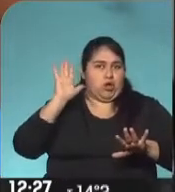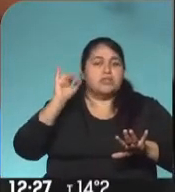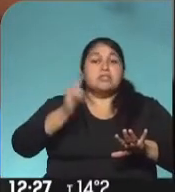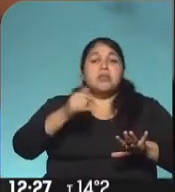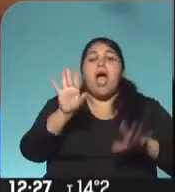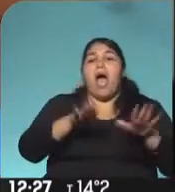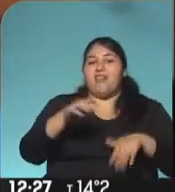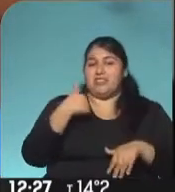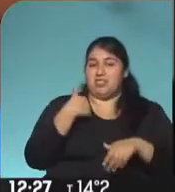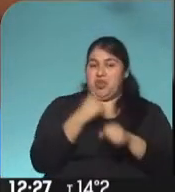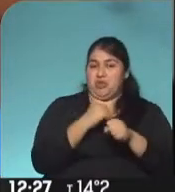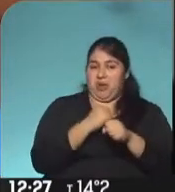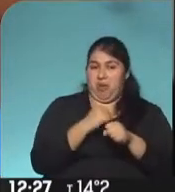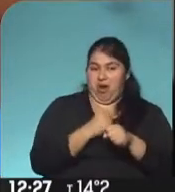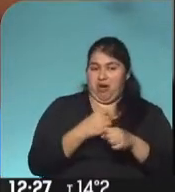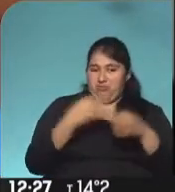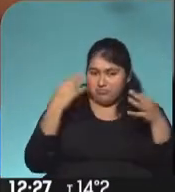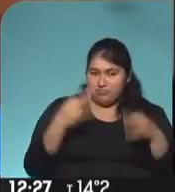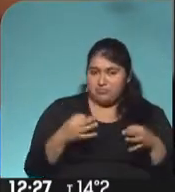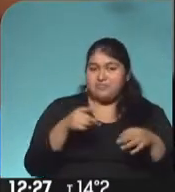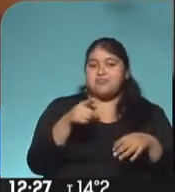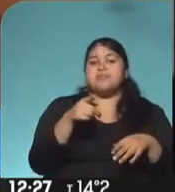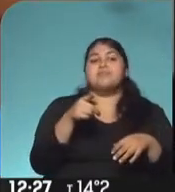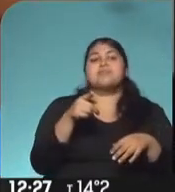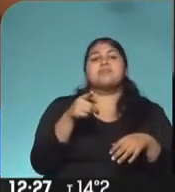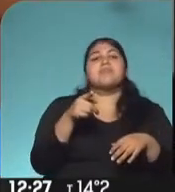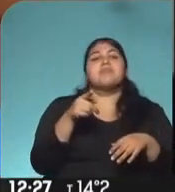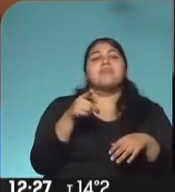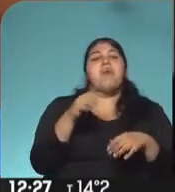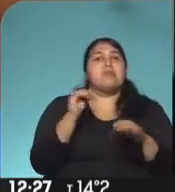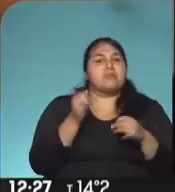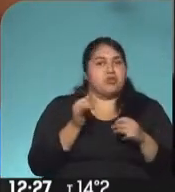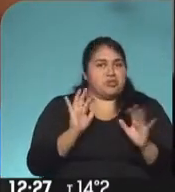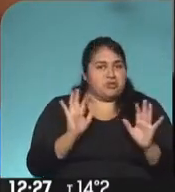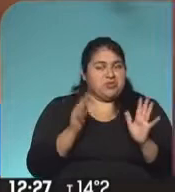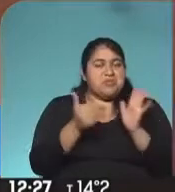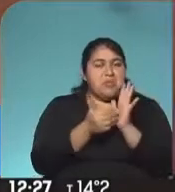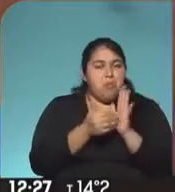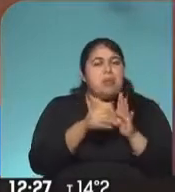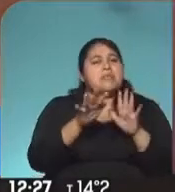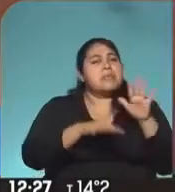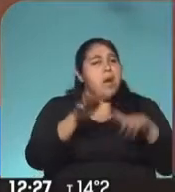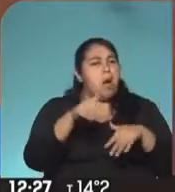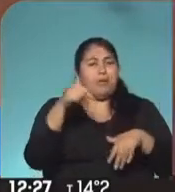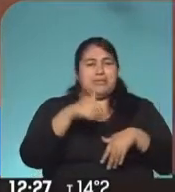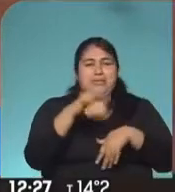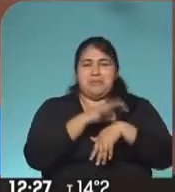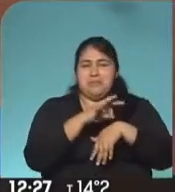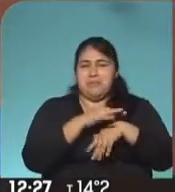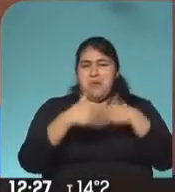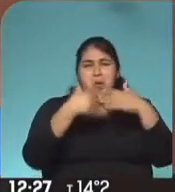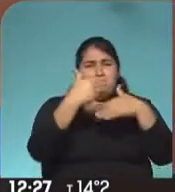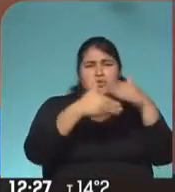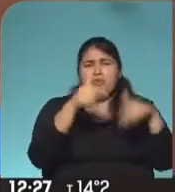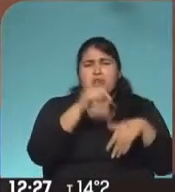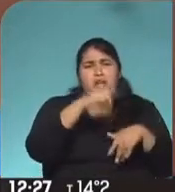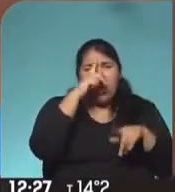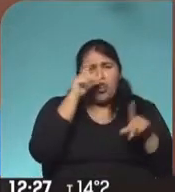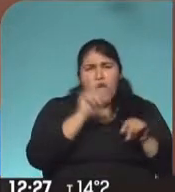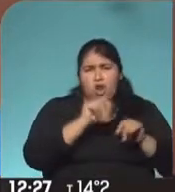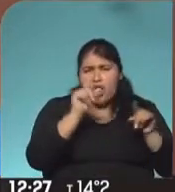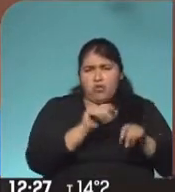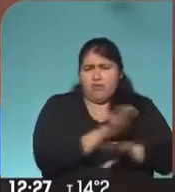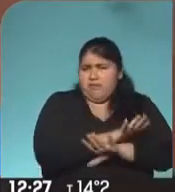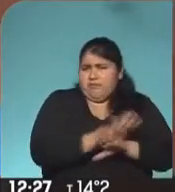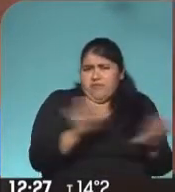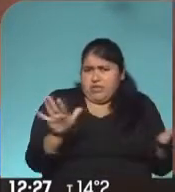como yo que trabajamos en dolor en dolor de cabeza y de cuello etcétera que ha avanzado mucho la medicina porque he sufrido sufrirlo